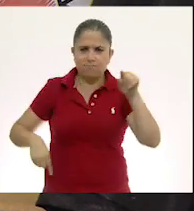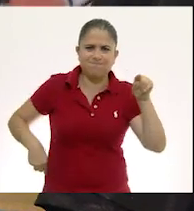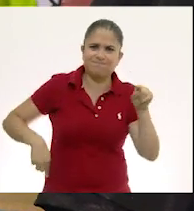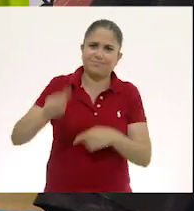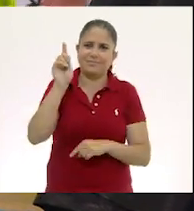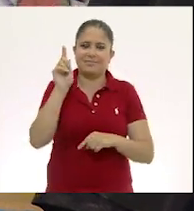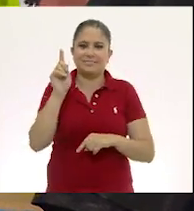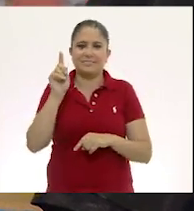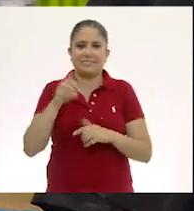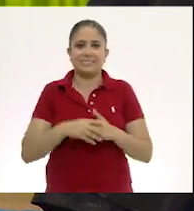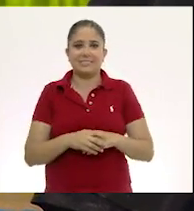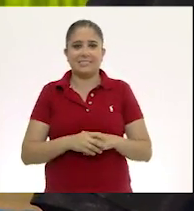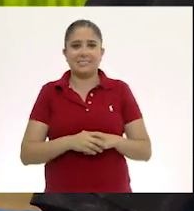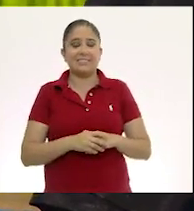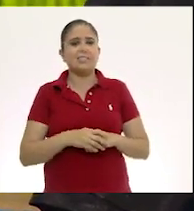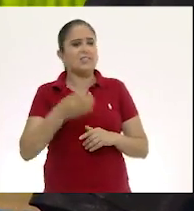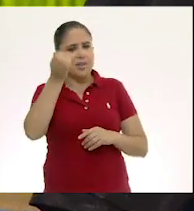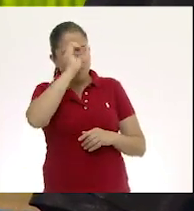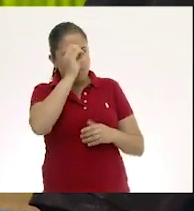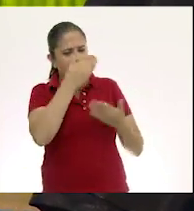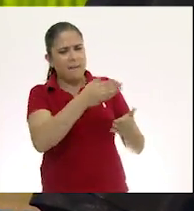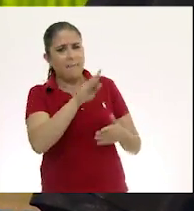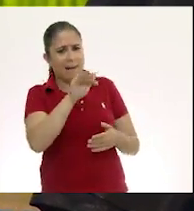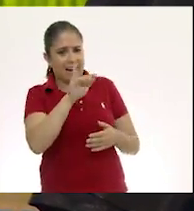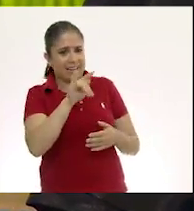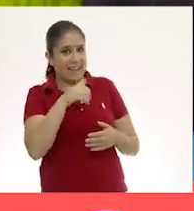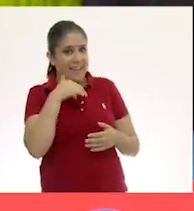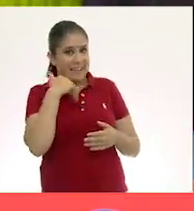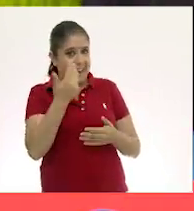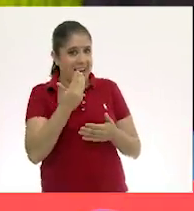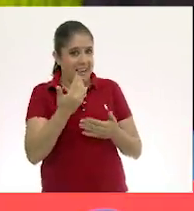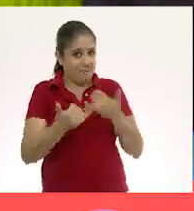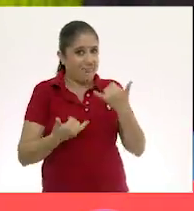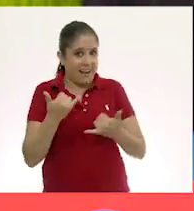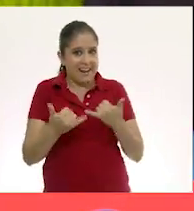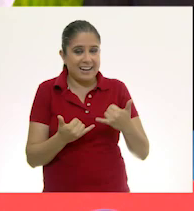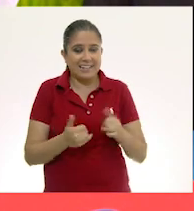balón? ¿Qué opinas, Margarita? ¿Quieres intentarlo?